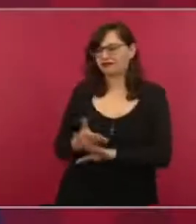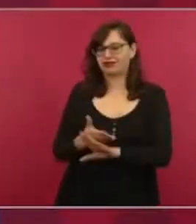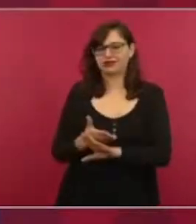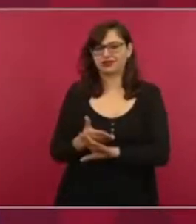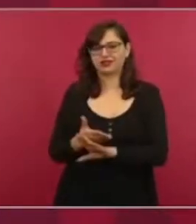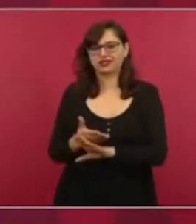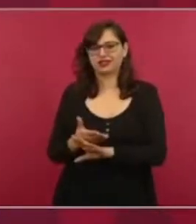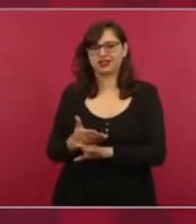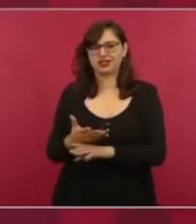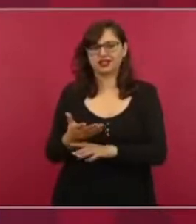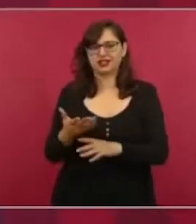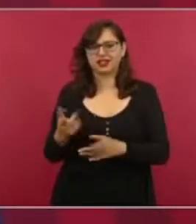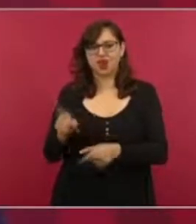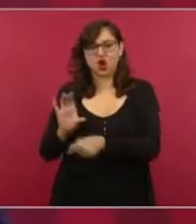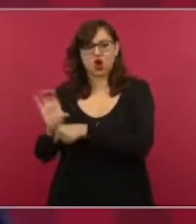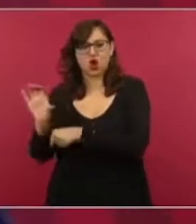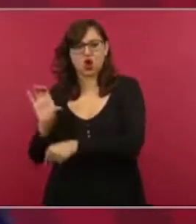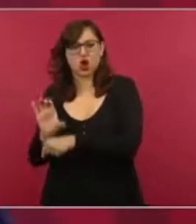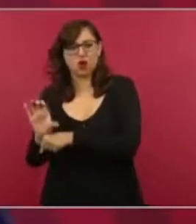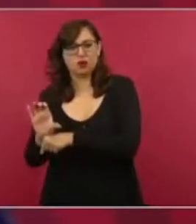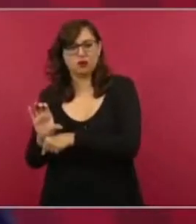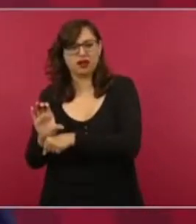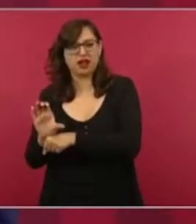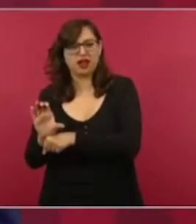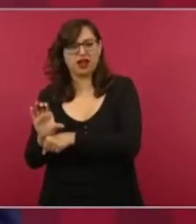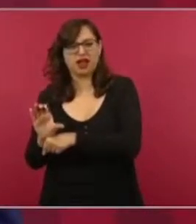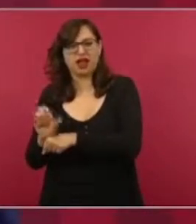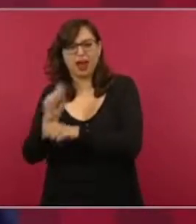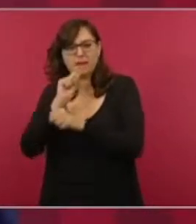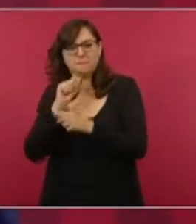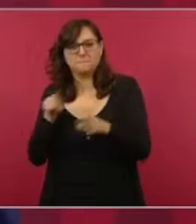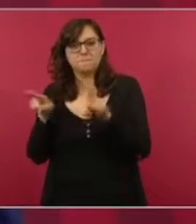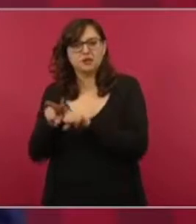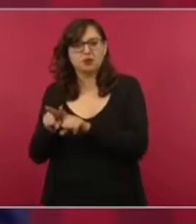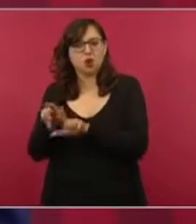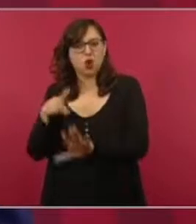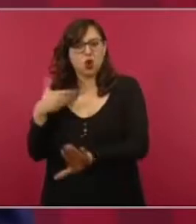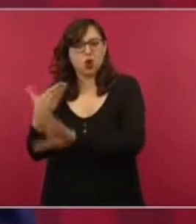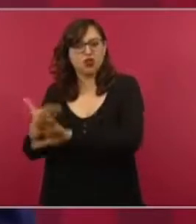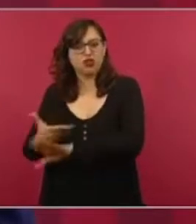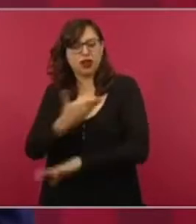Era información de Colombia diciendo